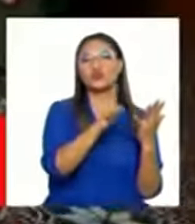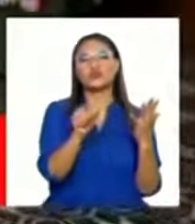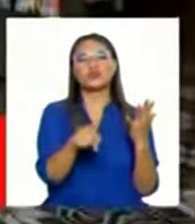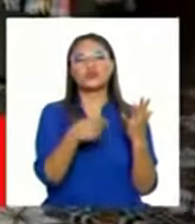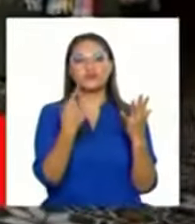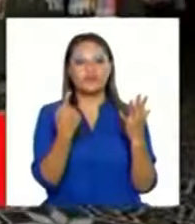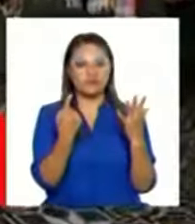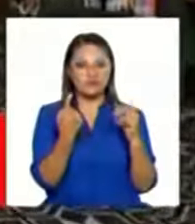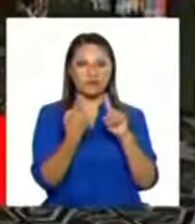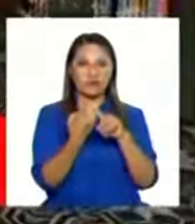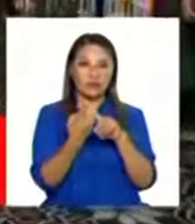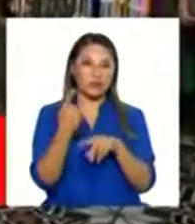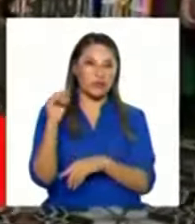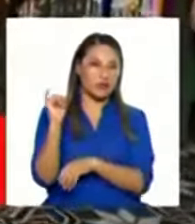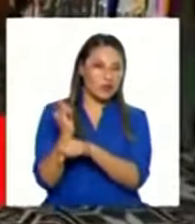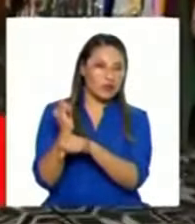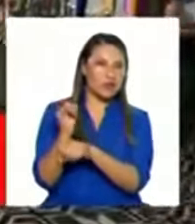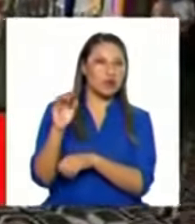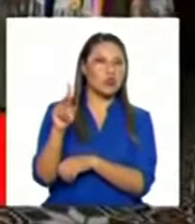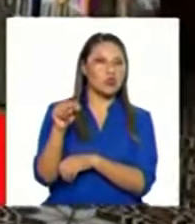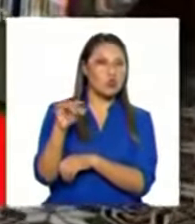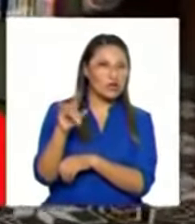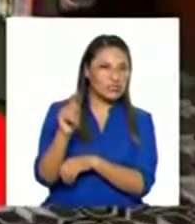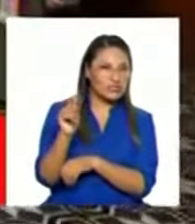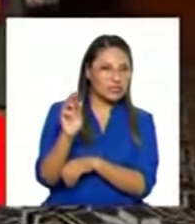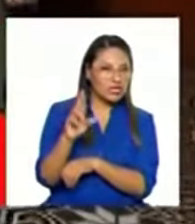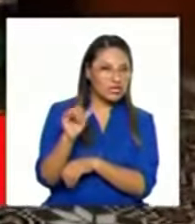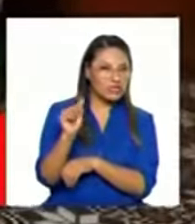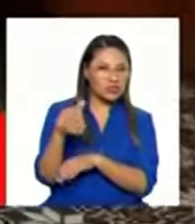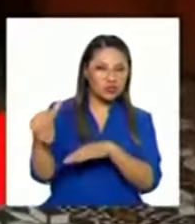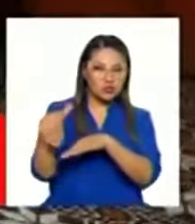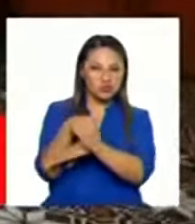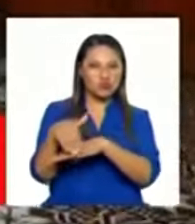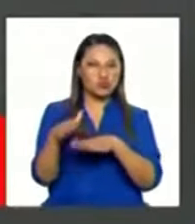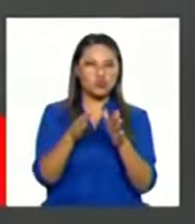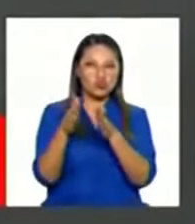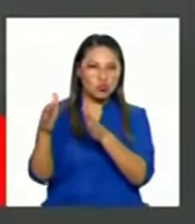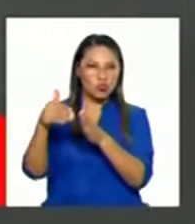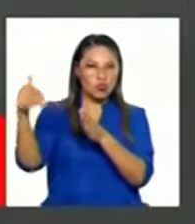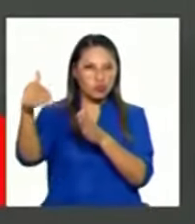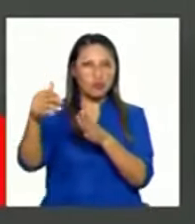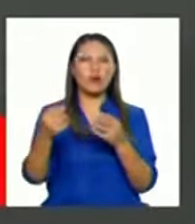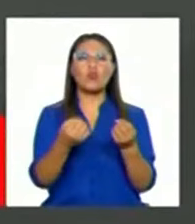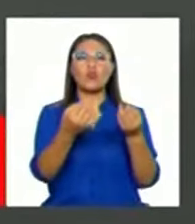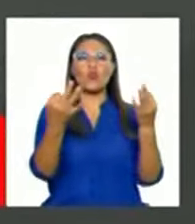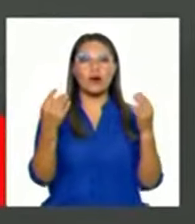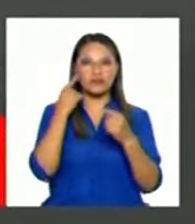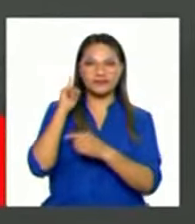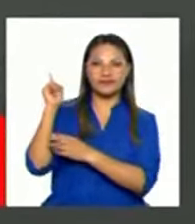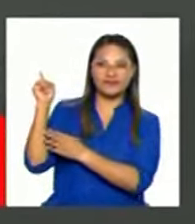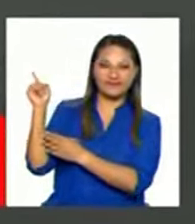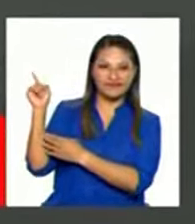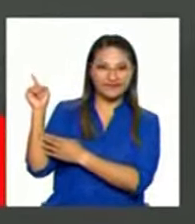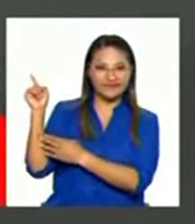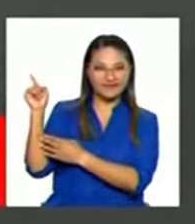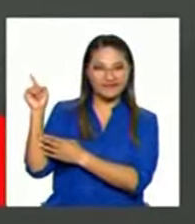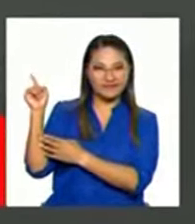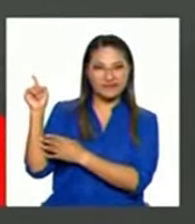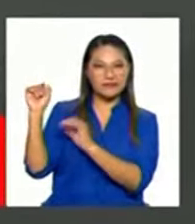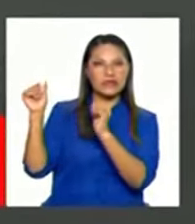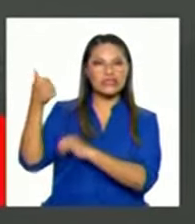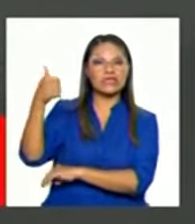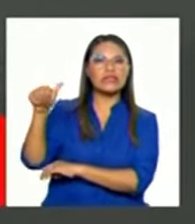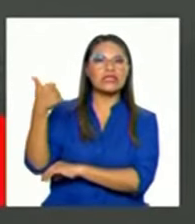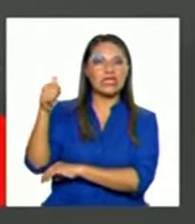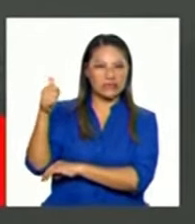cuadra 7, Iglesia Nuestra Señora de la Buena Muerte en Girón Paruro, la cuadra 2. Al menos 10 iglesias permanecerán